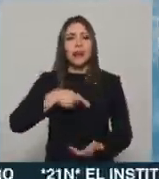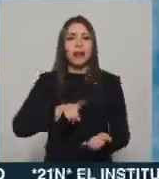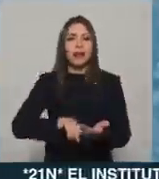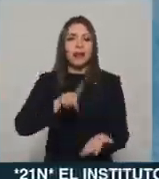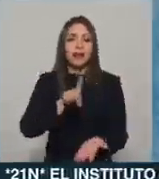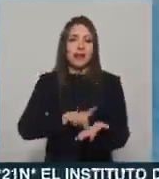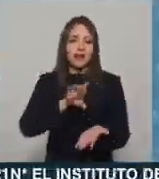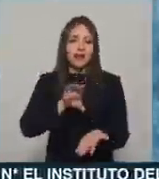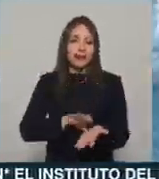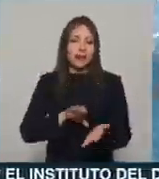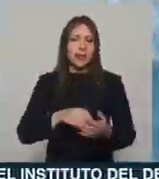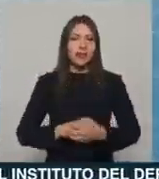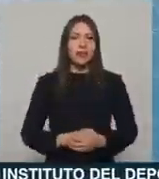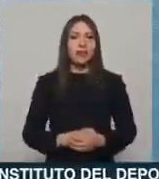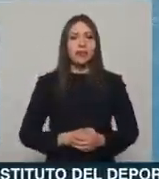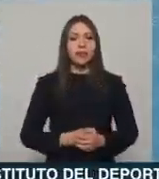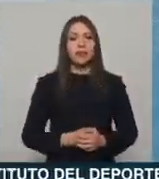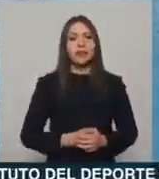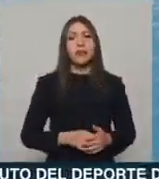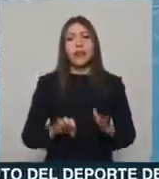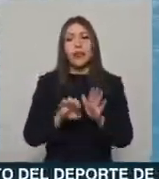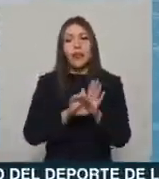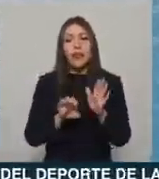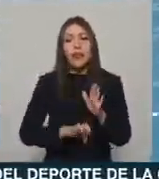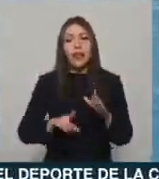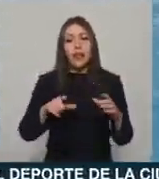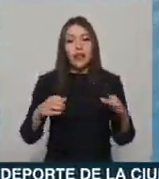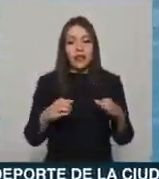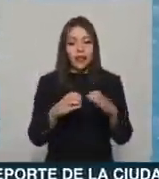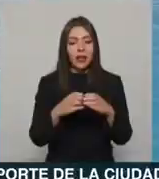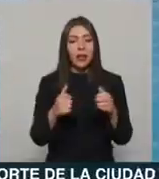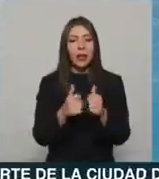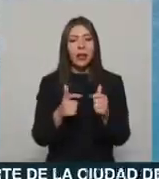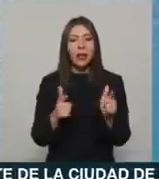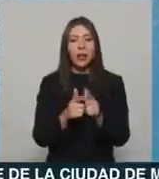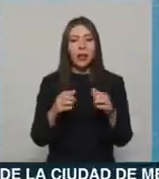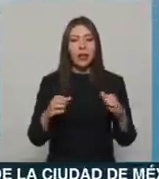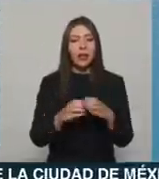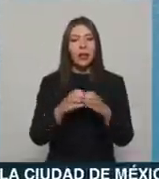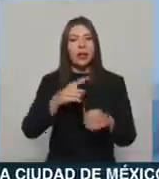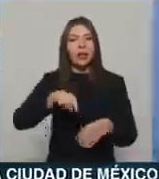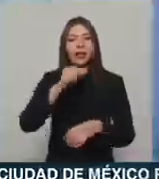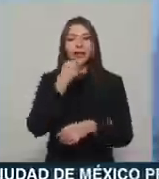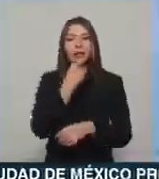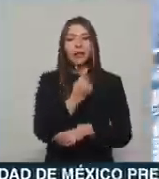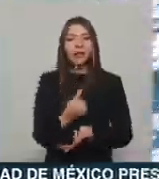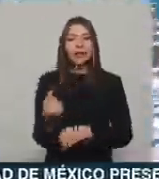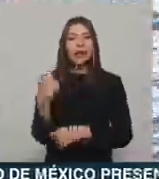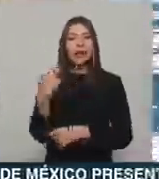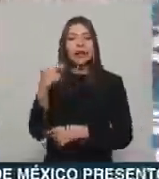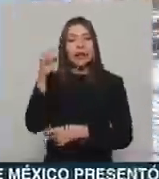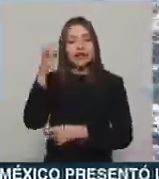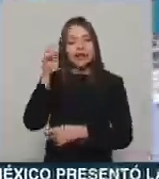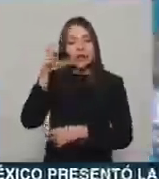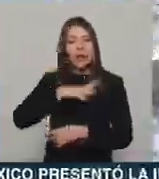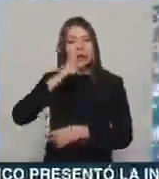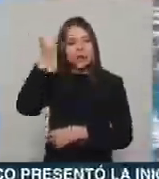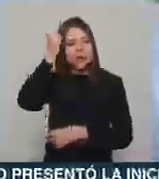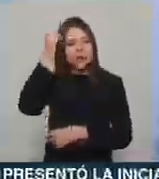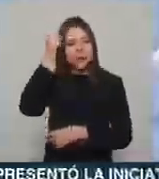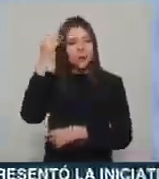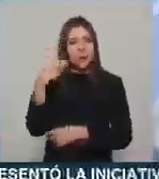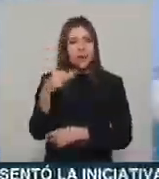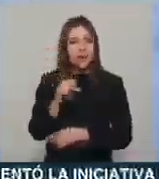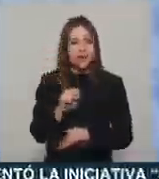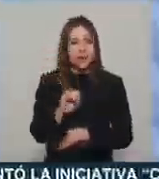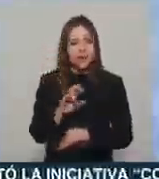por ejemplo, abrirle las puertas a un equipo como Sirenas Especiales, con un deporte tan complejo, ayuda a